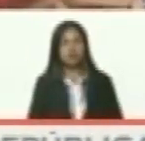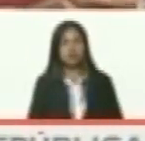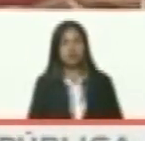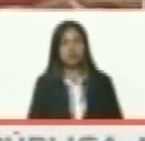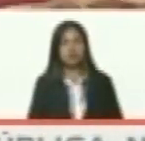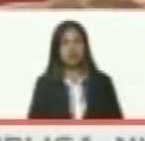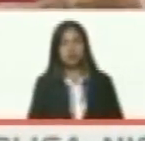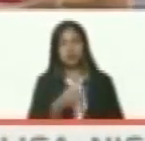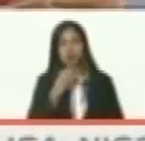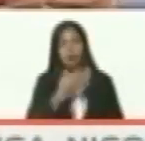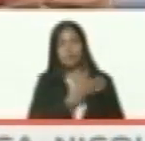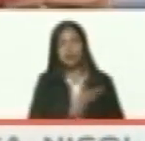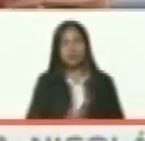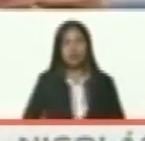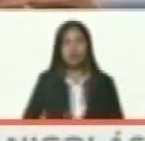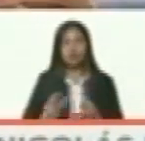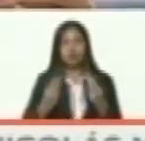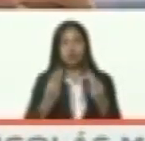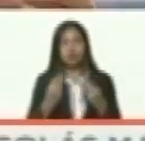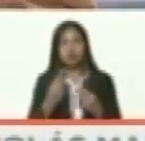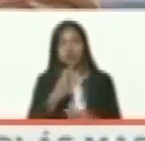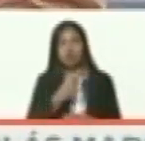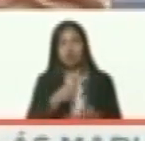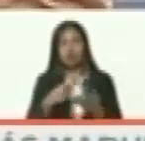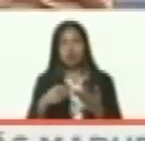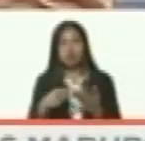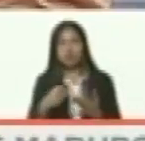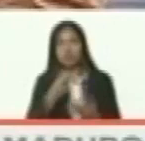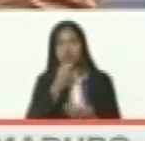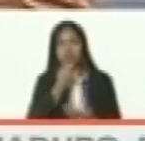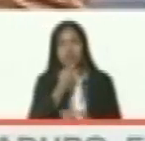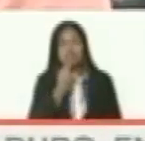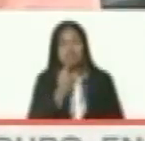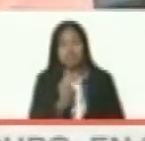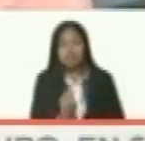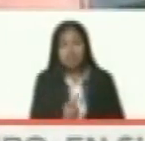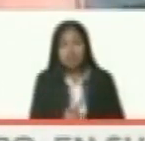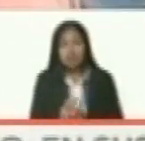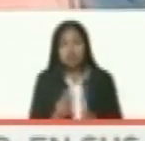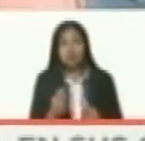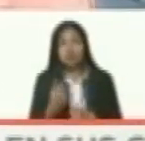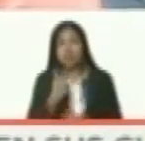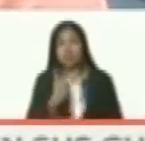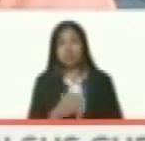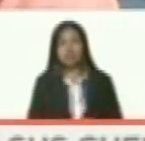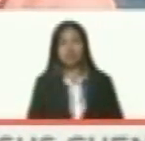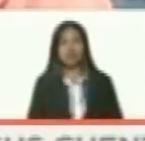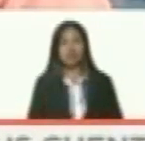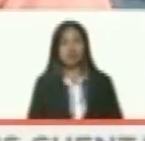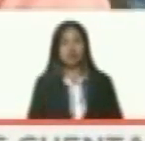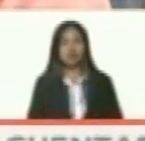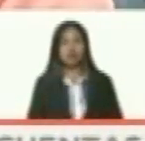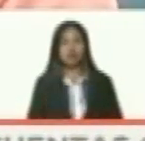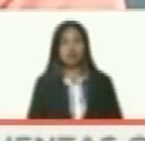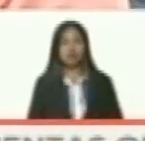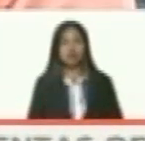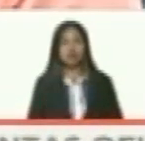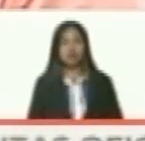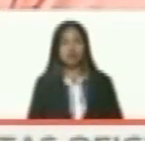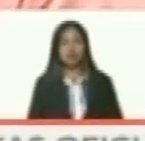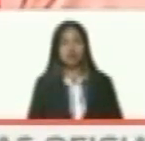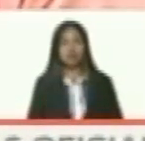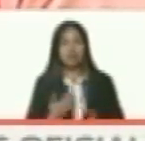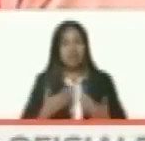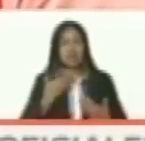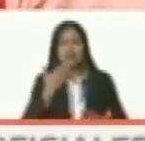señor presidente, tengo tantas cosas. Acércate al micrófono bastante para que te escuchen. Tantas cosas que tengo que decirles. Pues dígame.